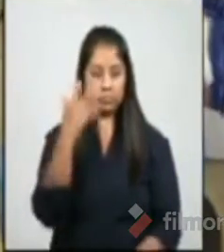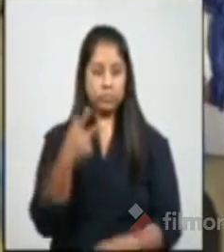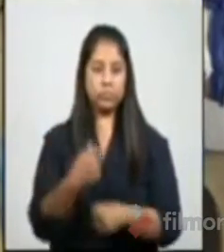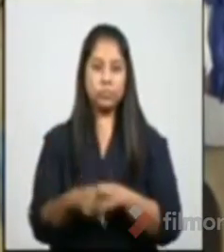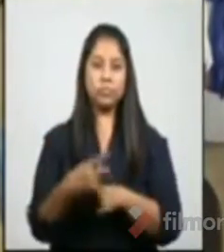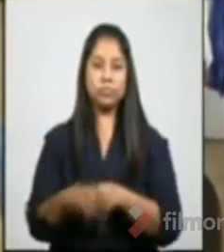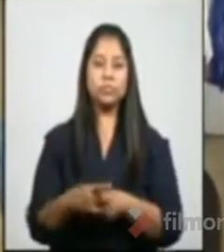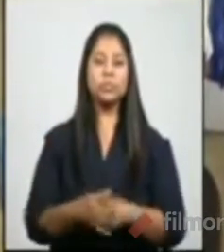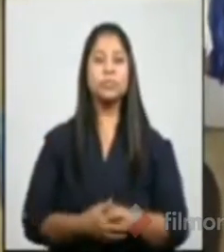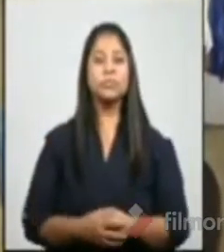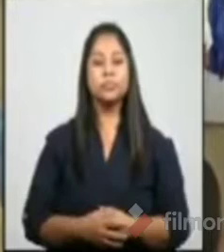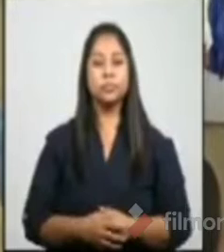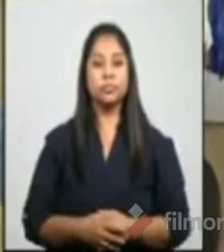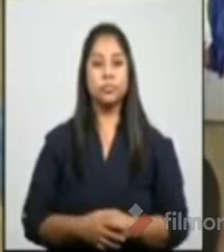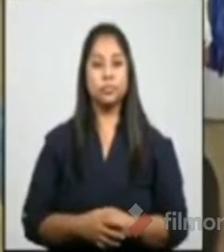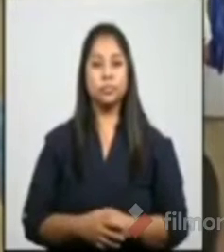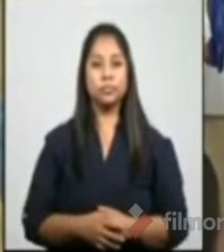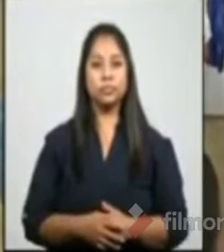Muy buenas tardes.